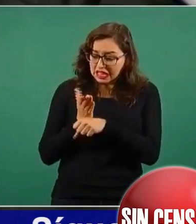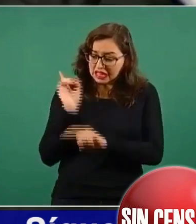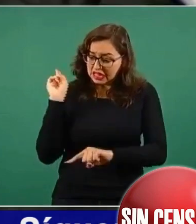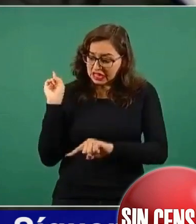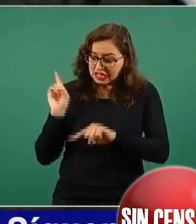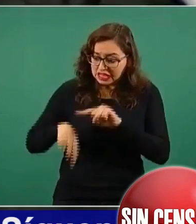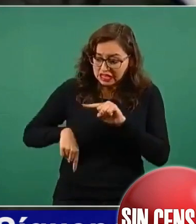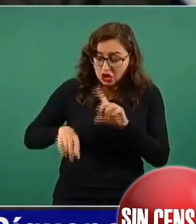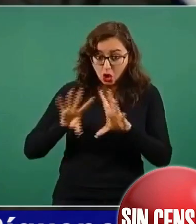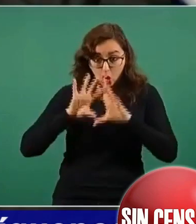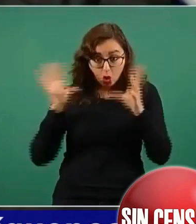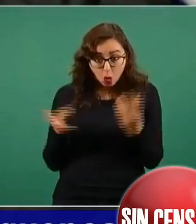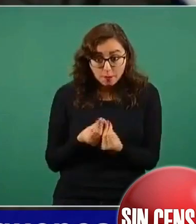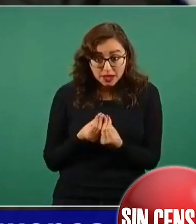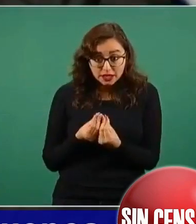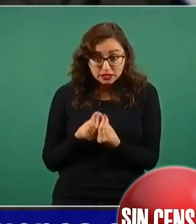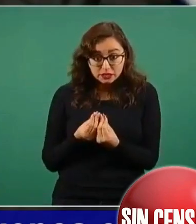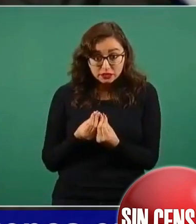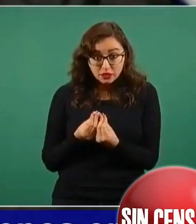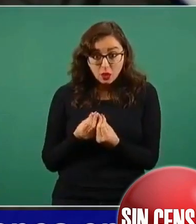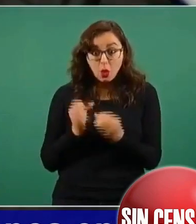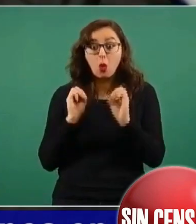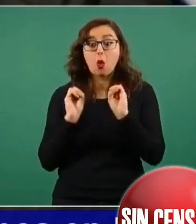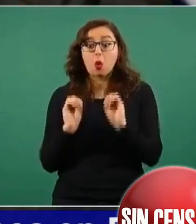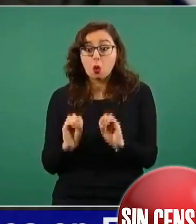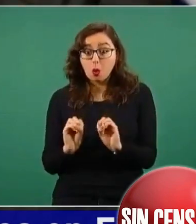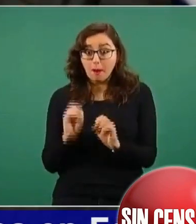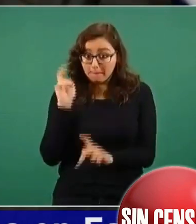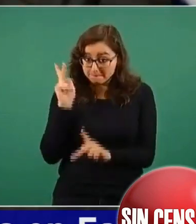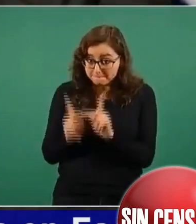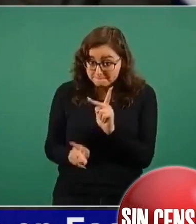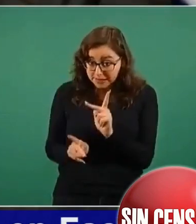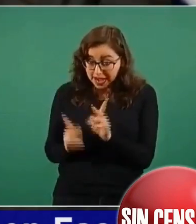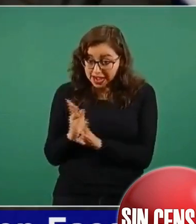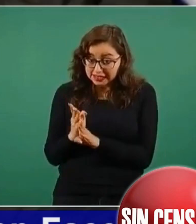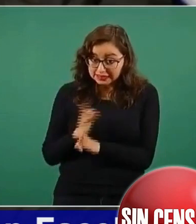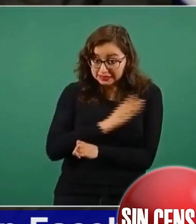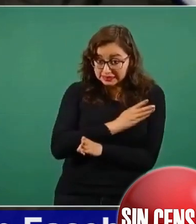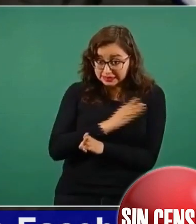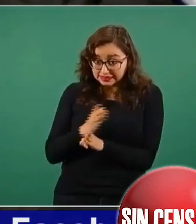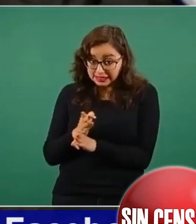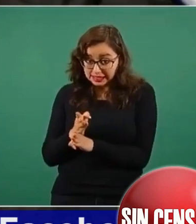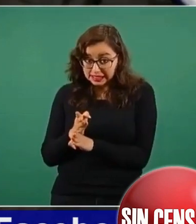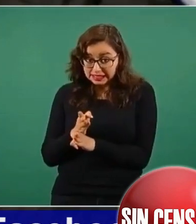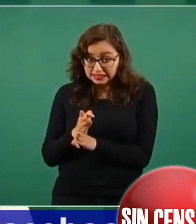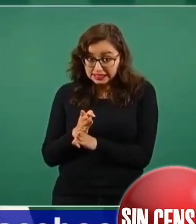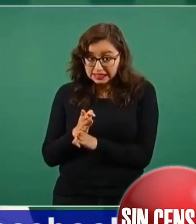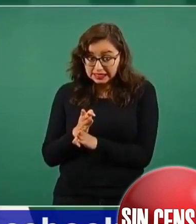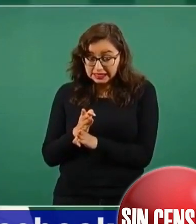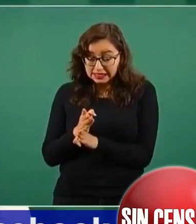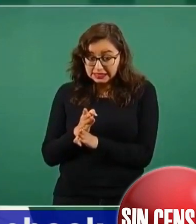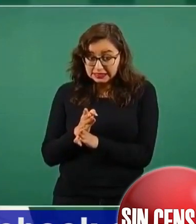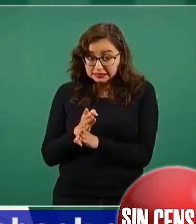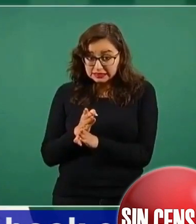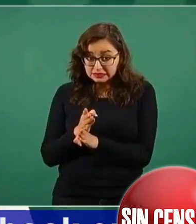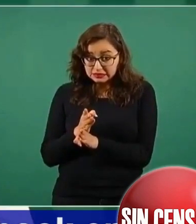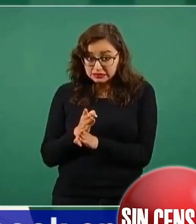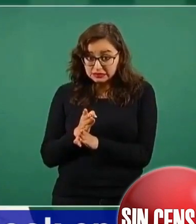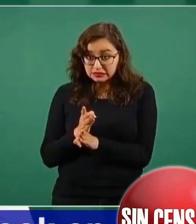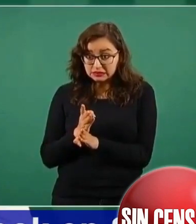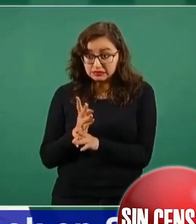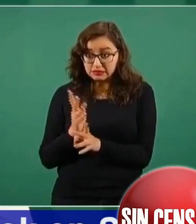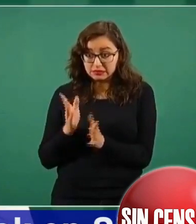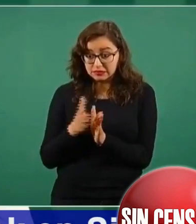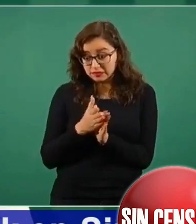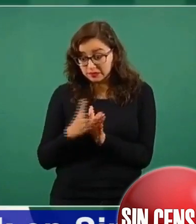el tipo completo o se va a invalidar una porción normativa del tipo